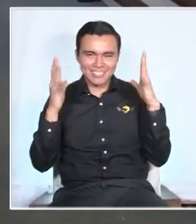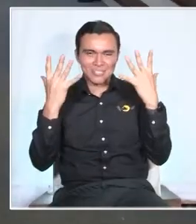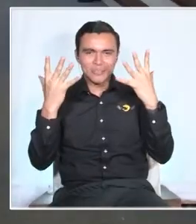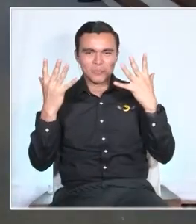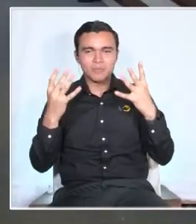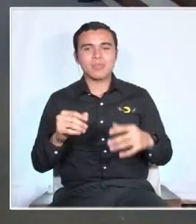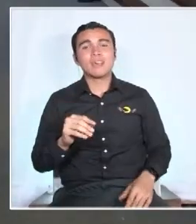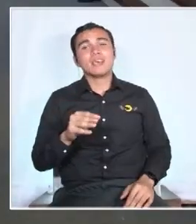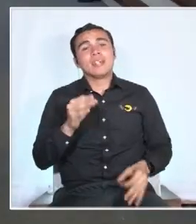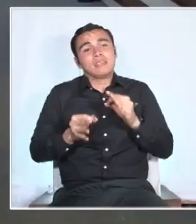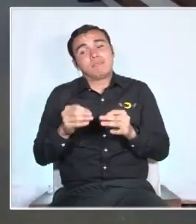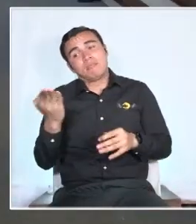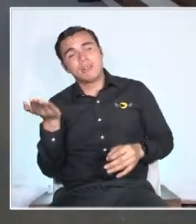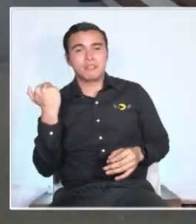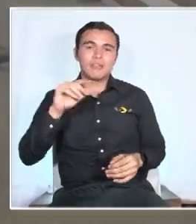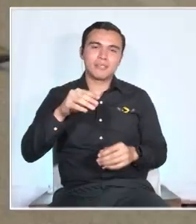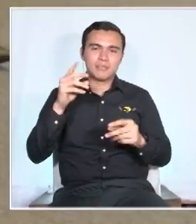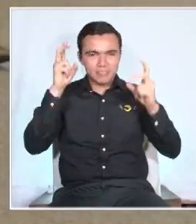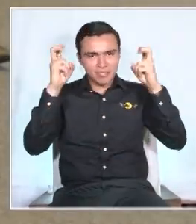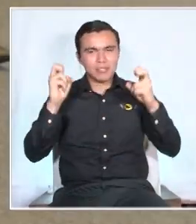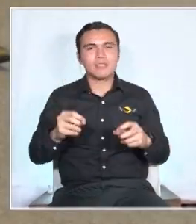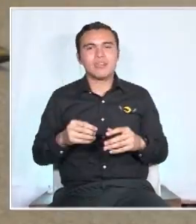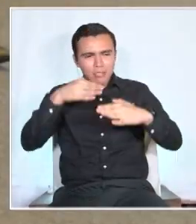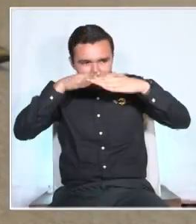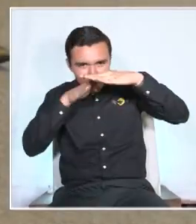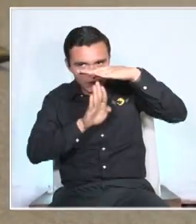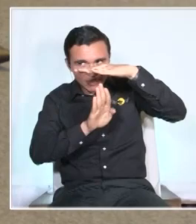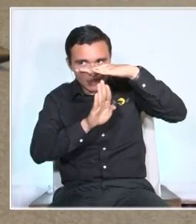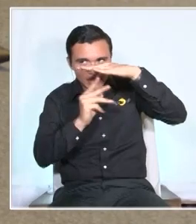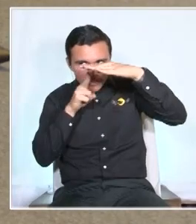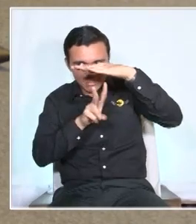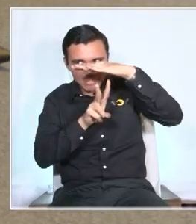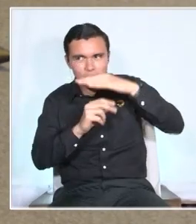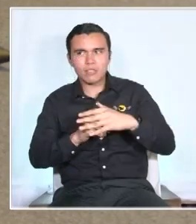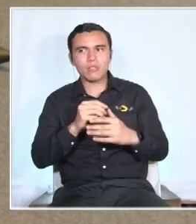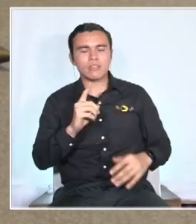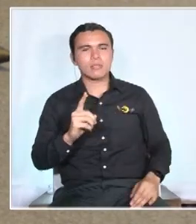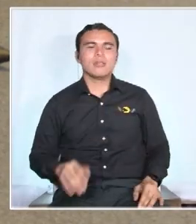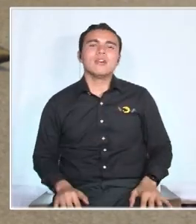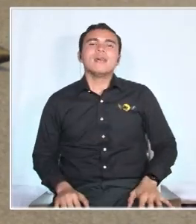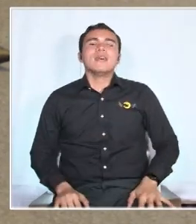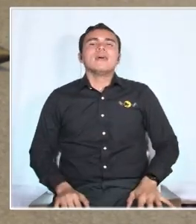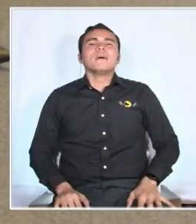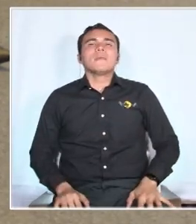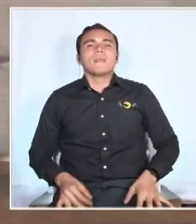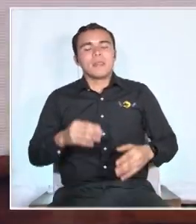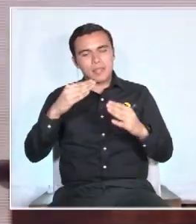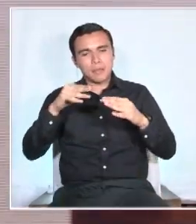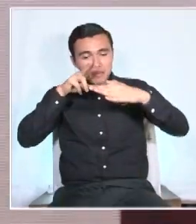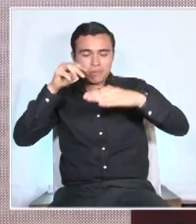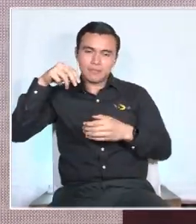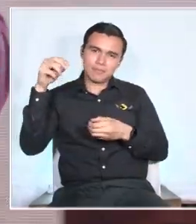Si había un demonio aquí escondido en alguno de esos muros, cuando miró esa presentación, dijo: me metí en una casa de